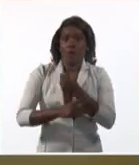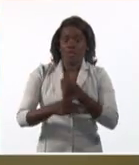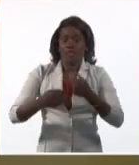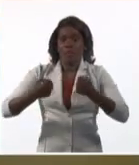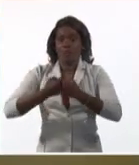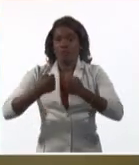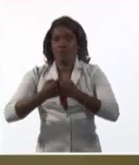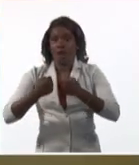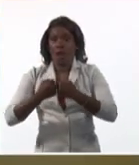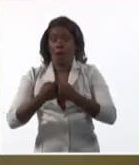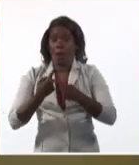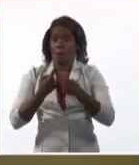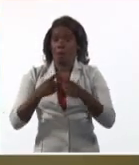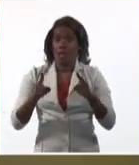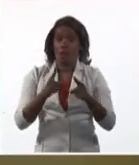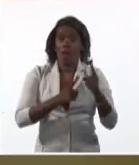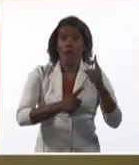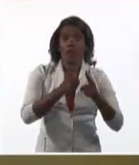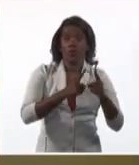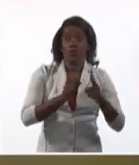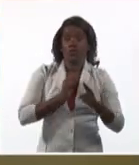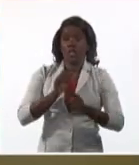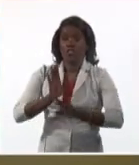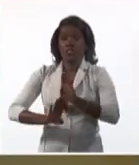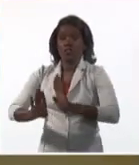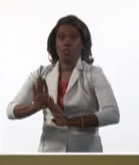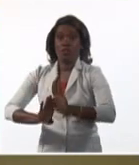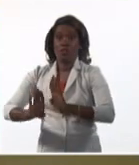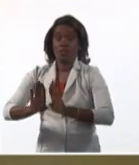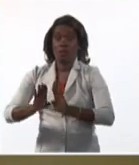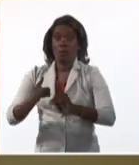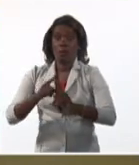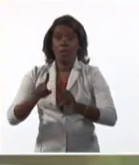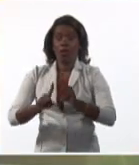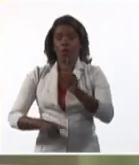que pretendan defenderse de quienes demuestran un desprecio total por la vida y por la ley.